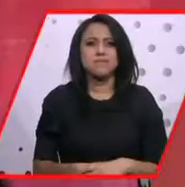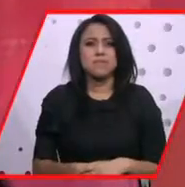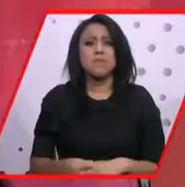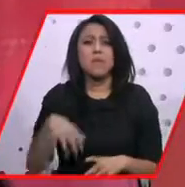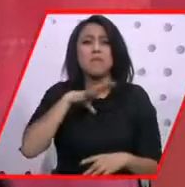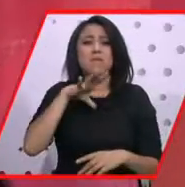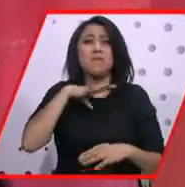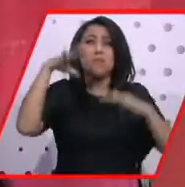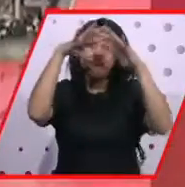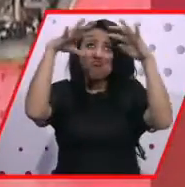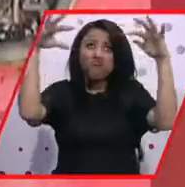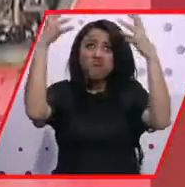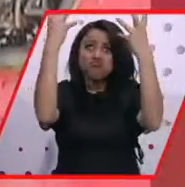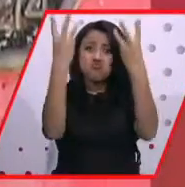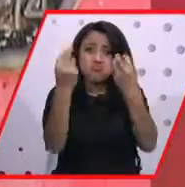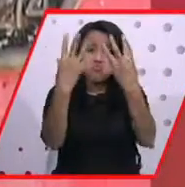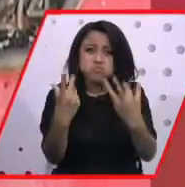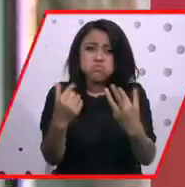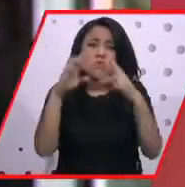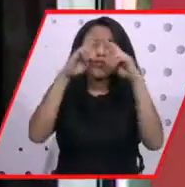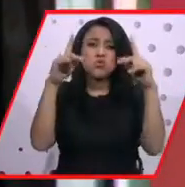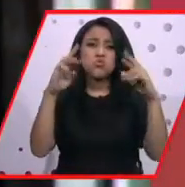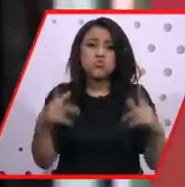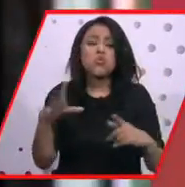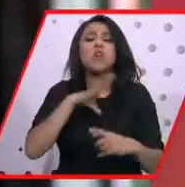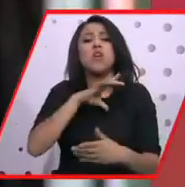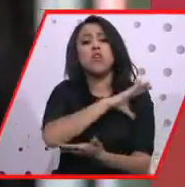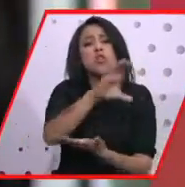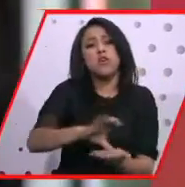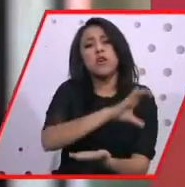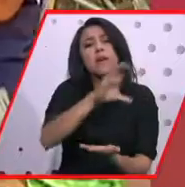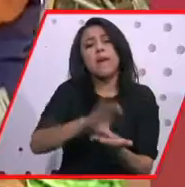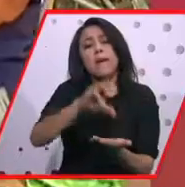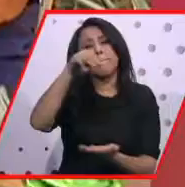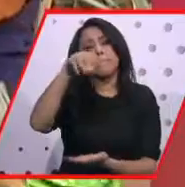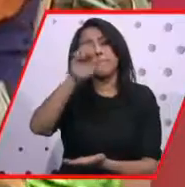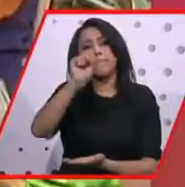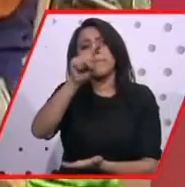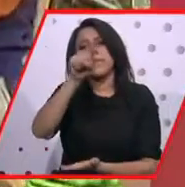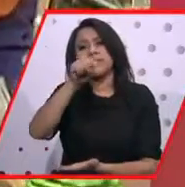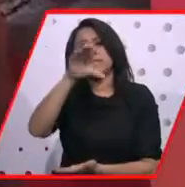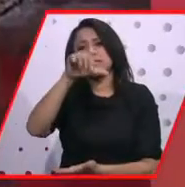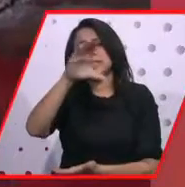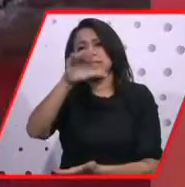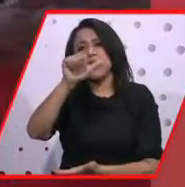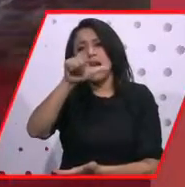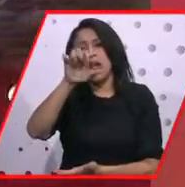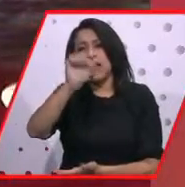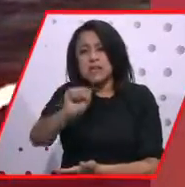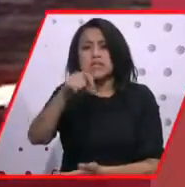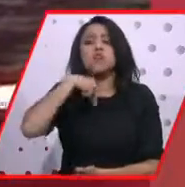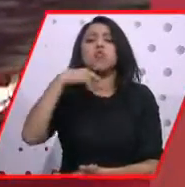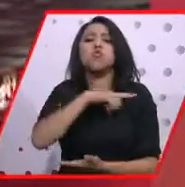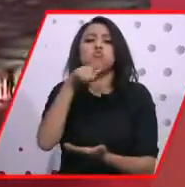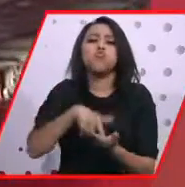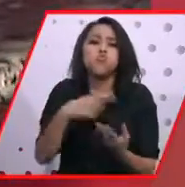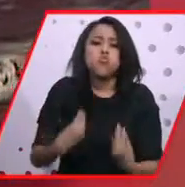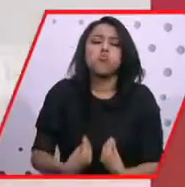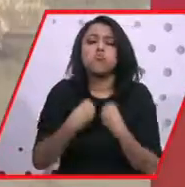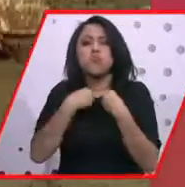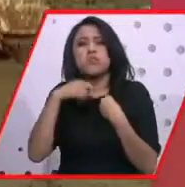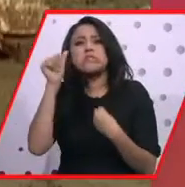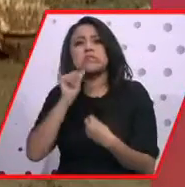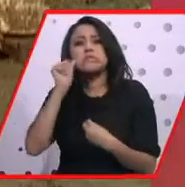Un techo está a punto del colapso en la colonia Los Mezcales. Es el humilde hogar de la familia Aguirre Velázquez. Todos duermen con el temor de una